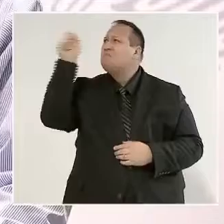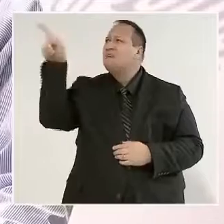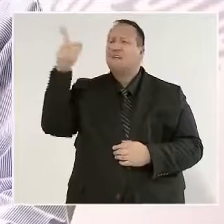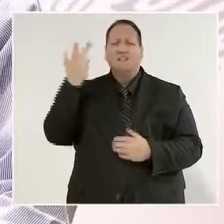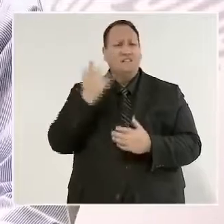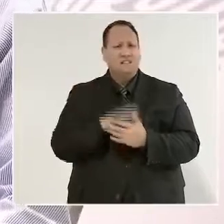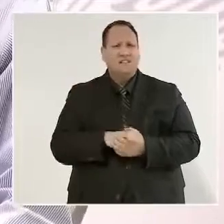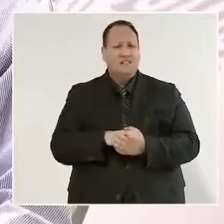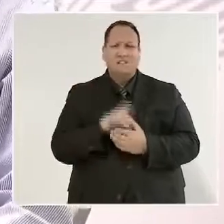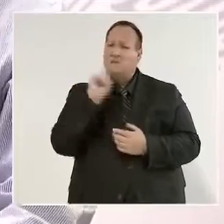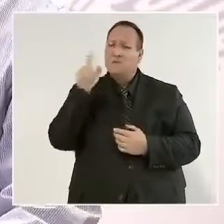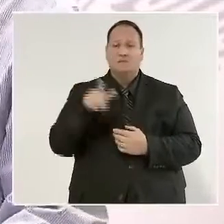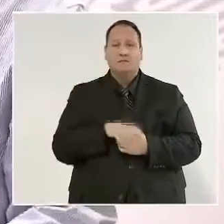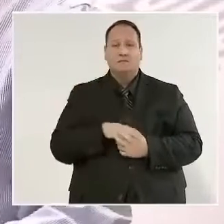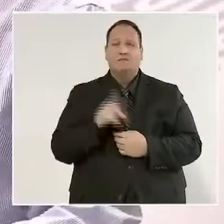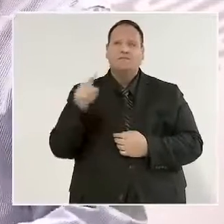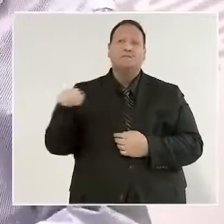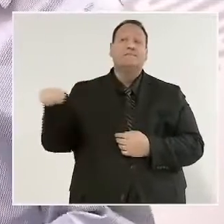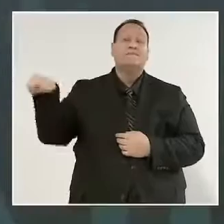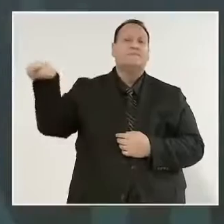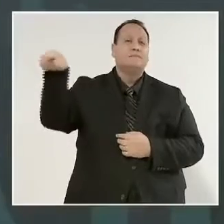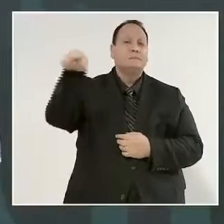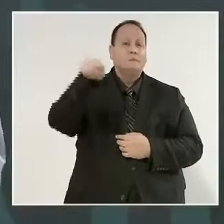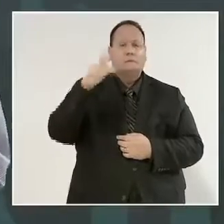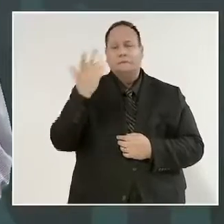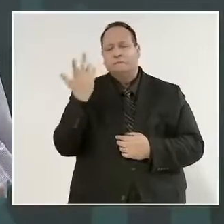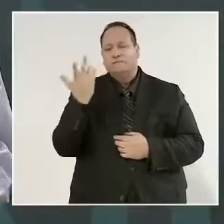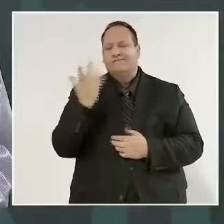porque traen esa